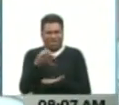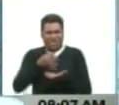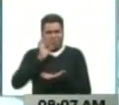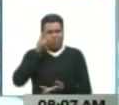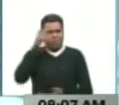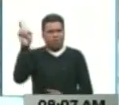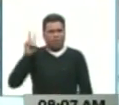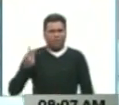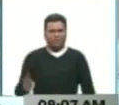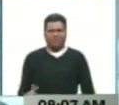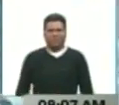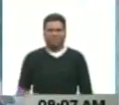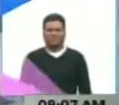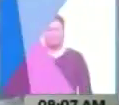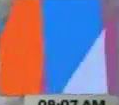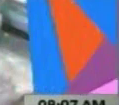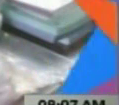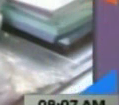Ya venimos.